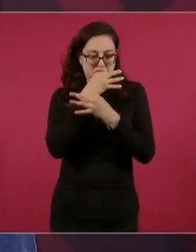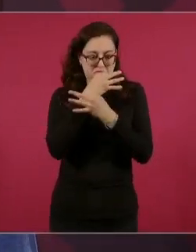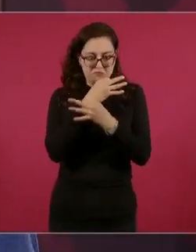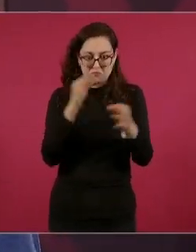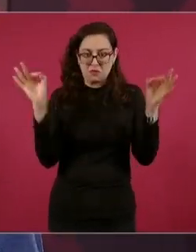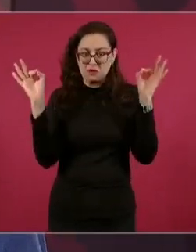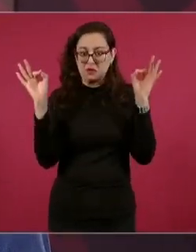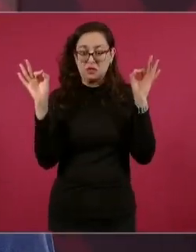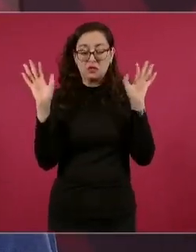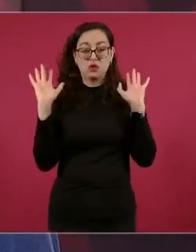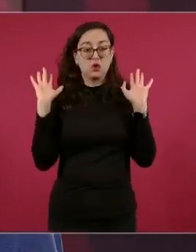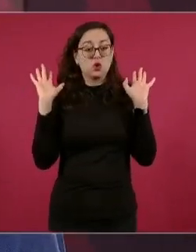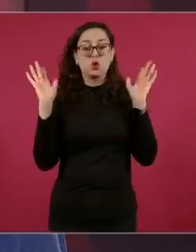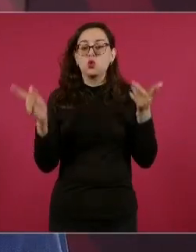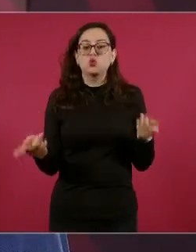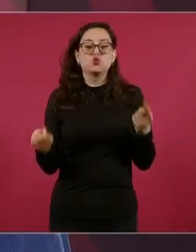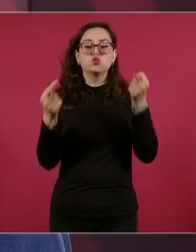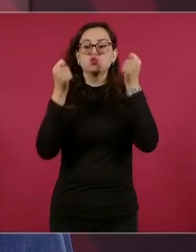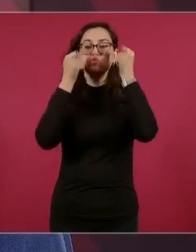al mensaje,